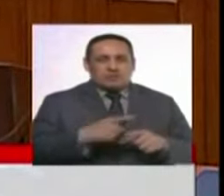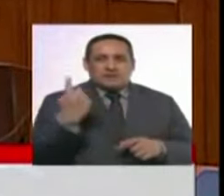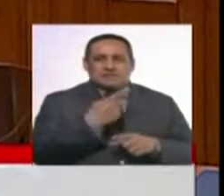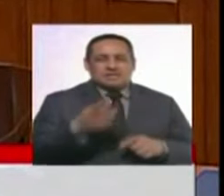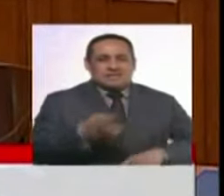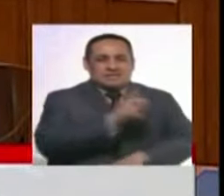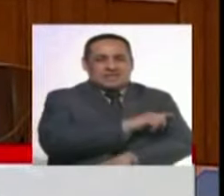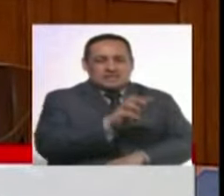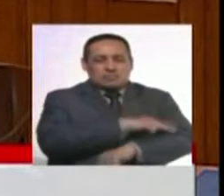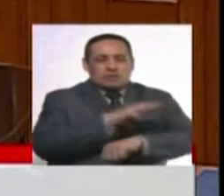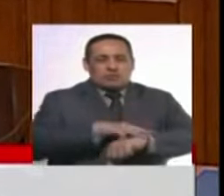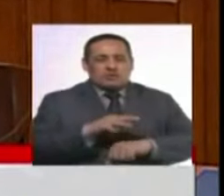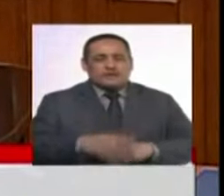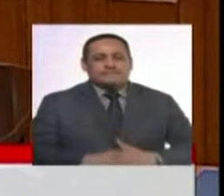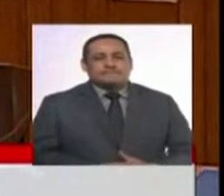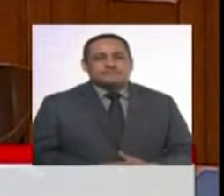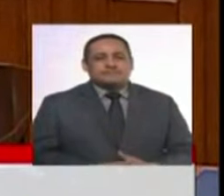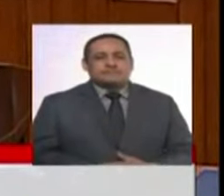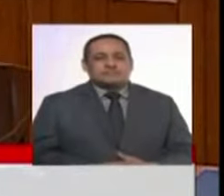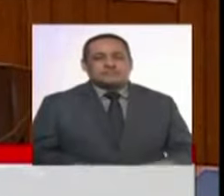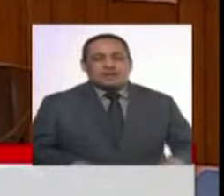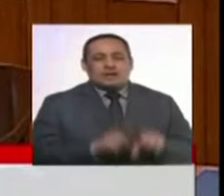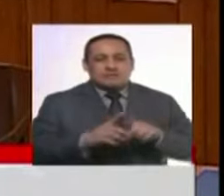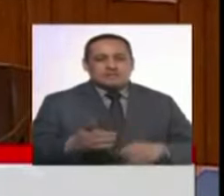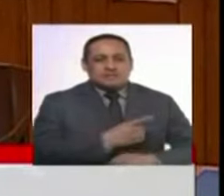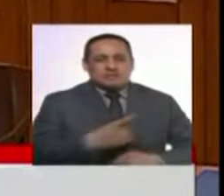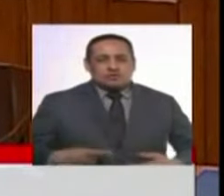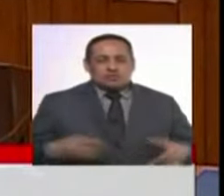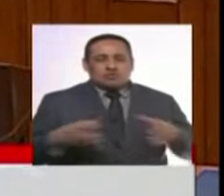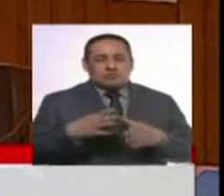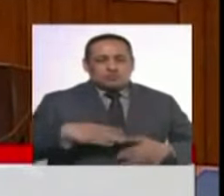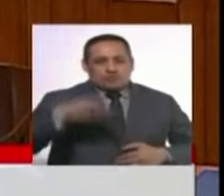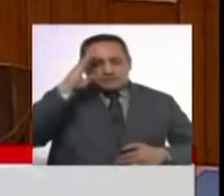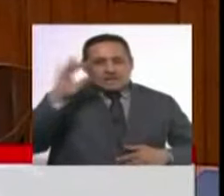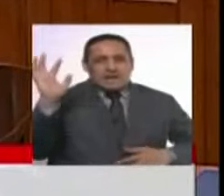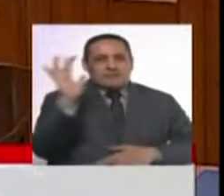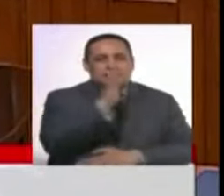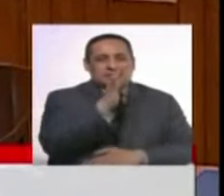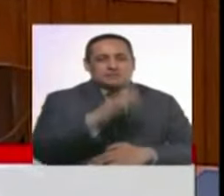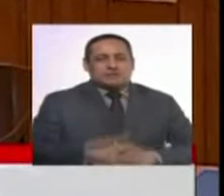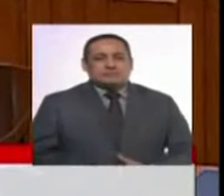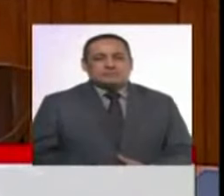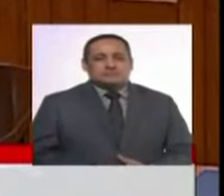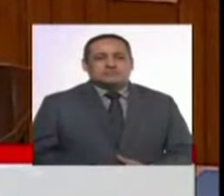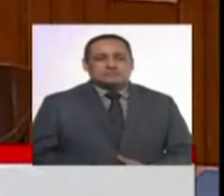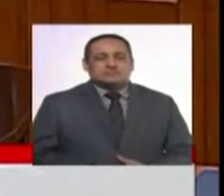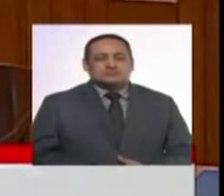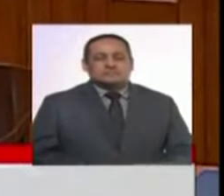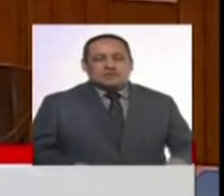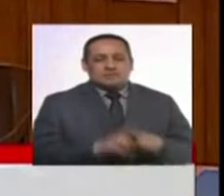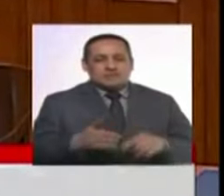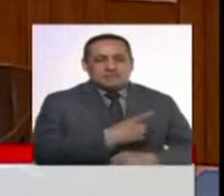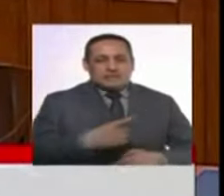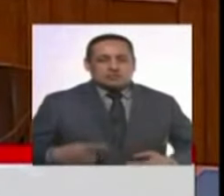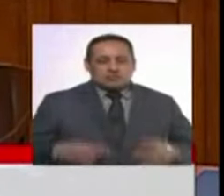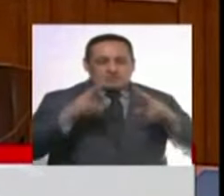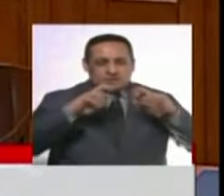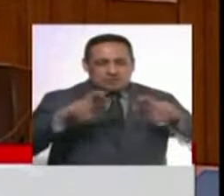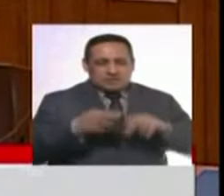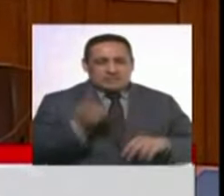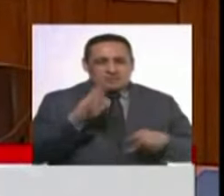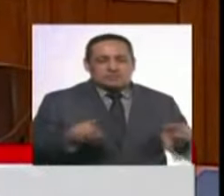tacna moquegua pues director de la policía de medio ambiente fue director de investigación